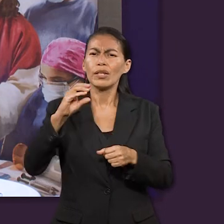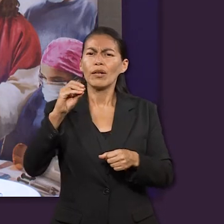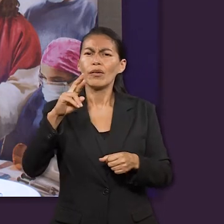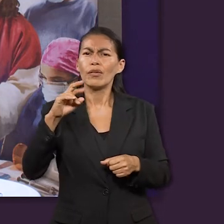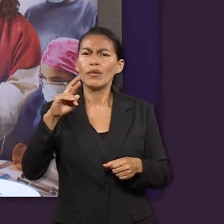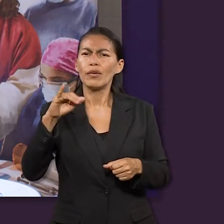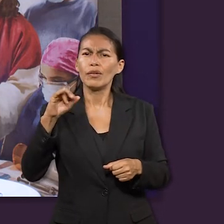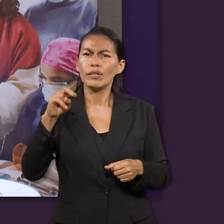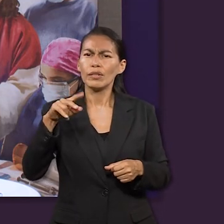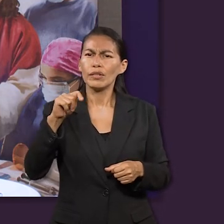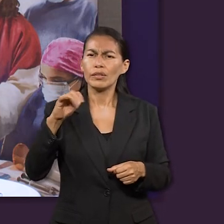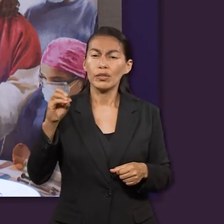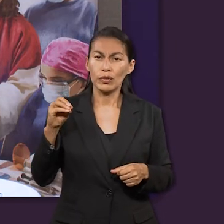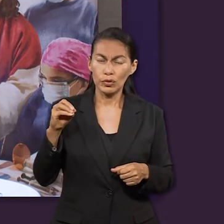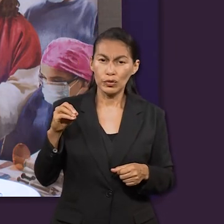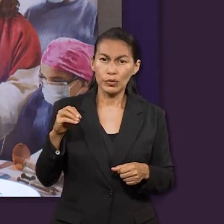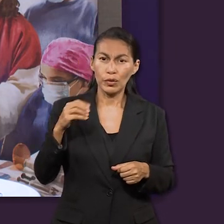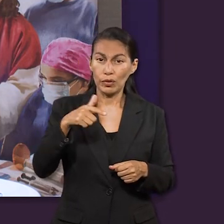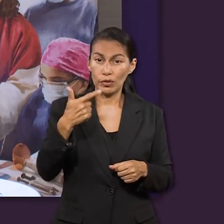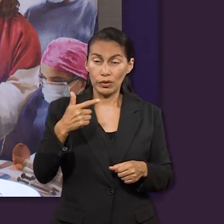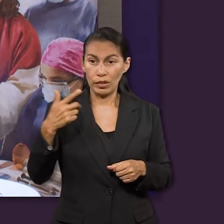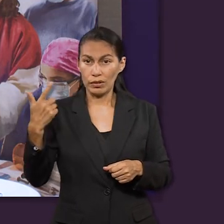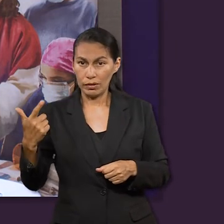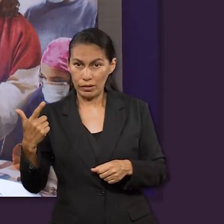.7